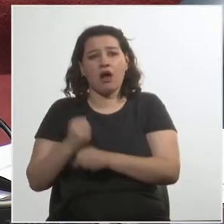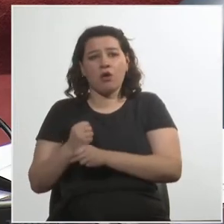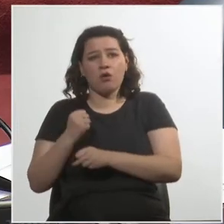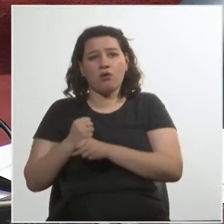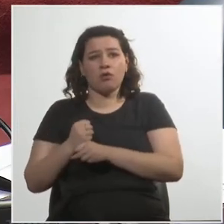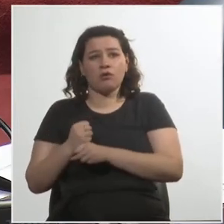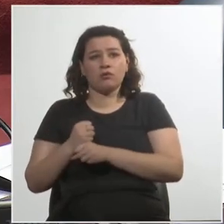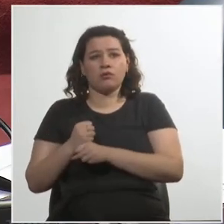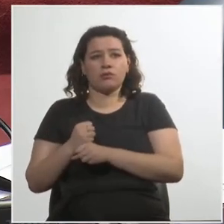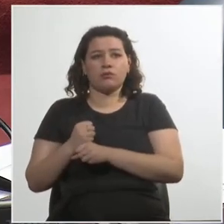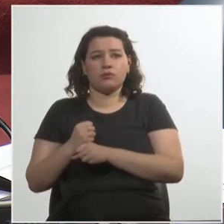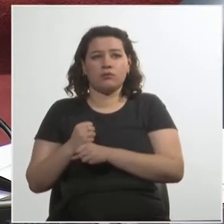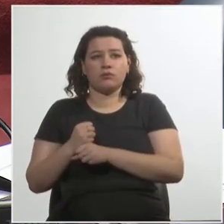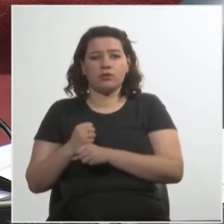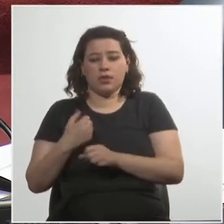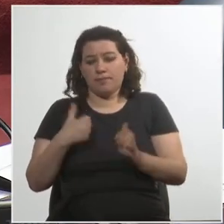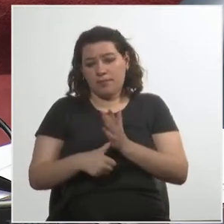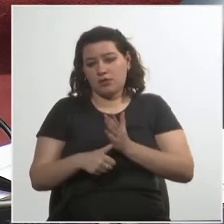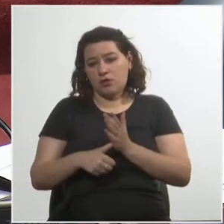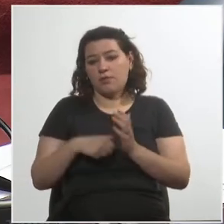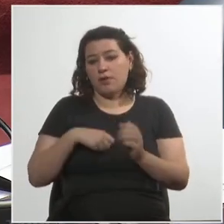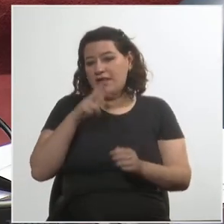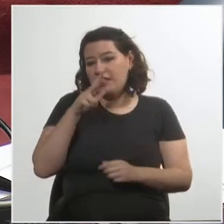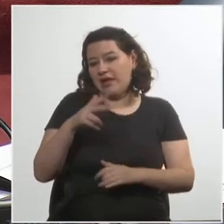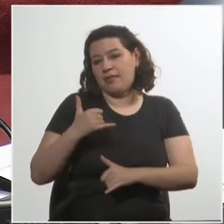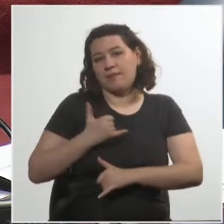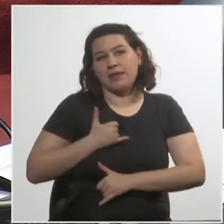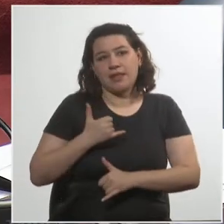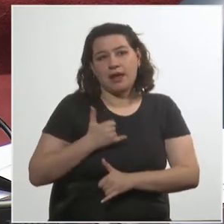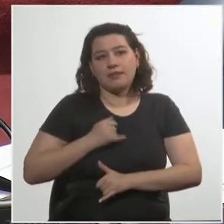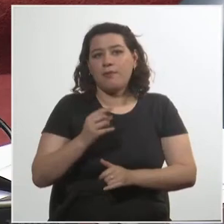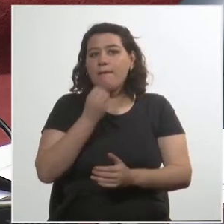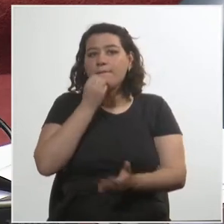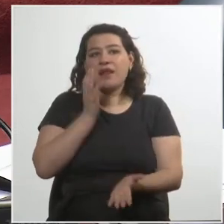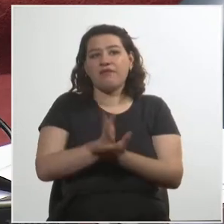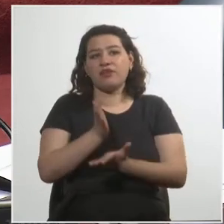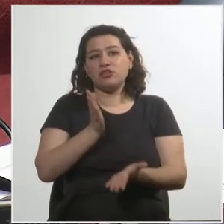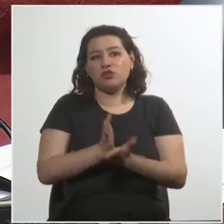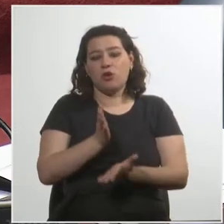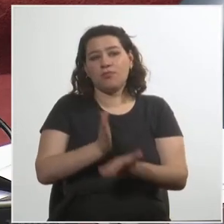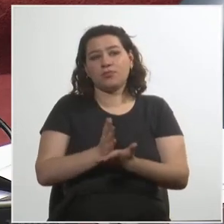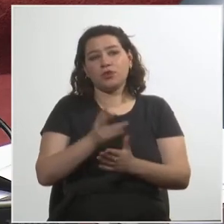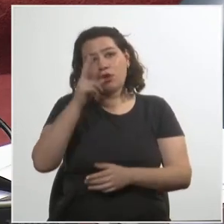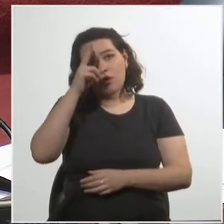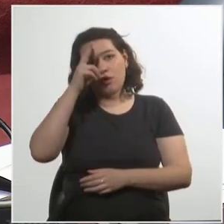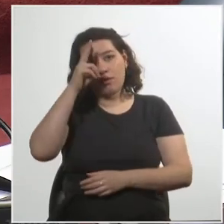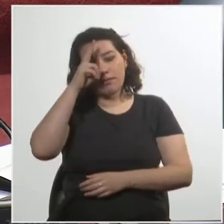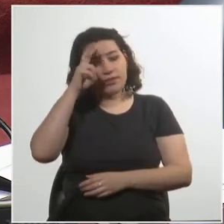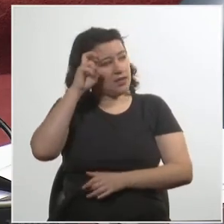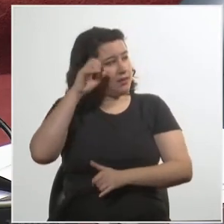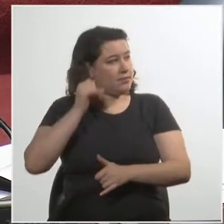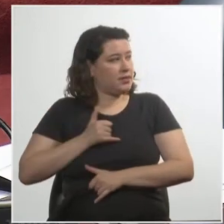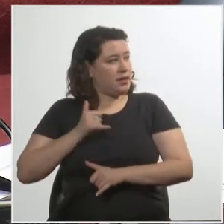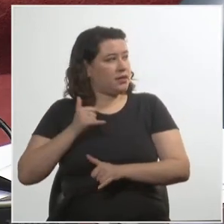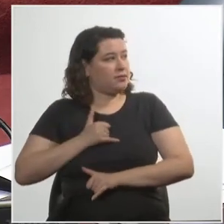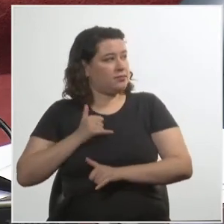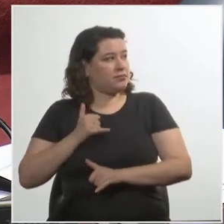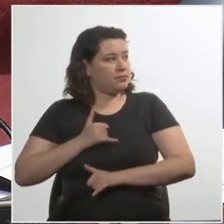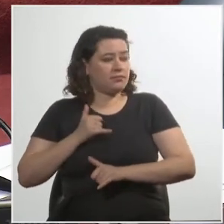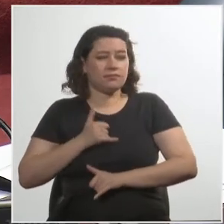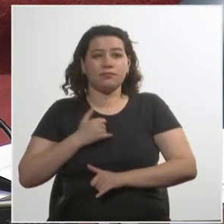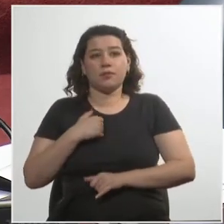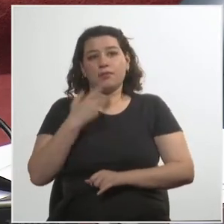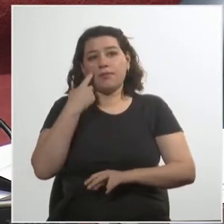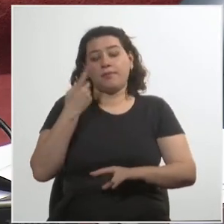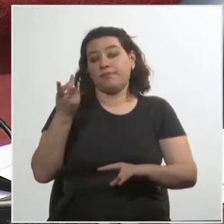pensión como hija del militar y tengo beneficio en el hospital Militar como hija retirado fallecido